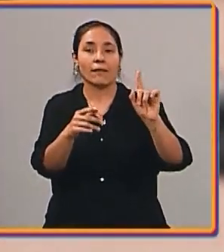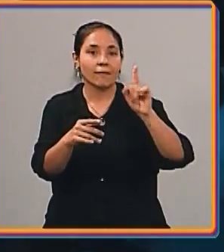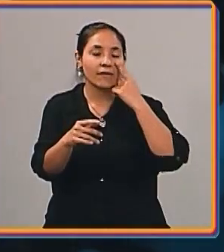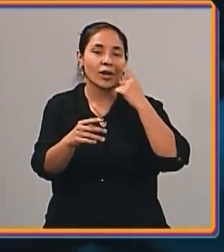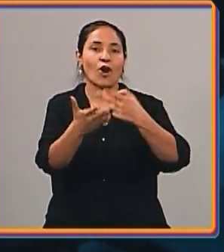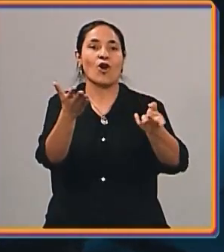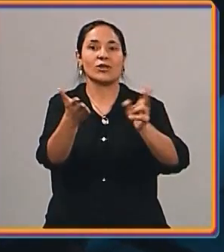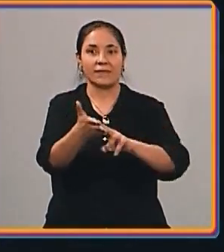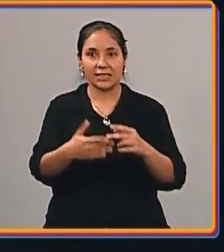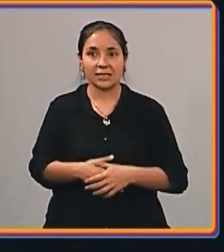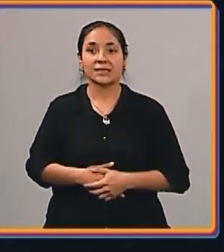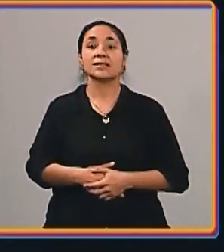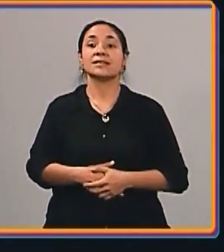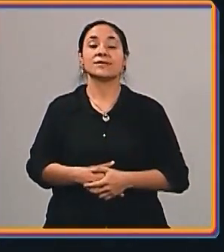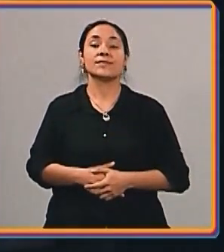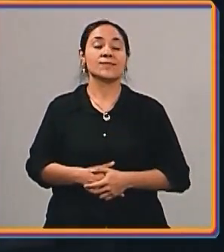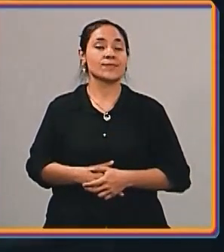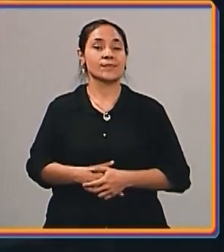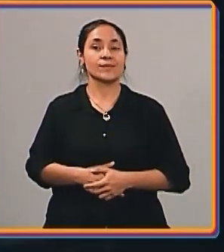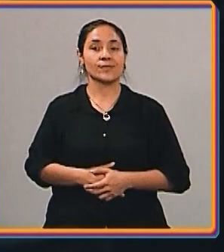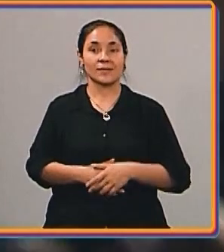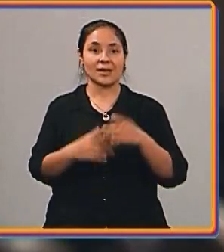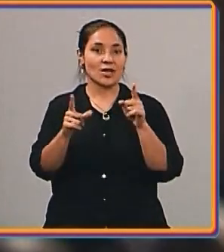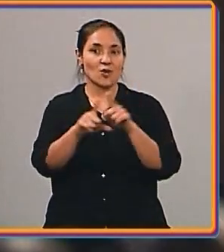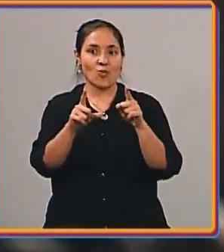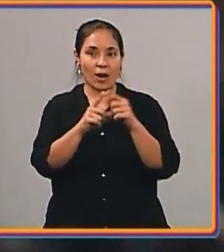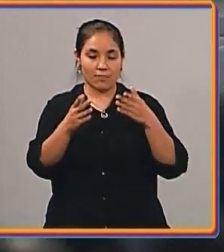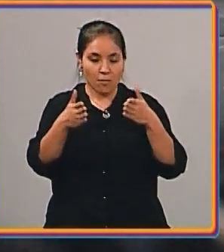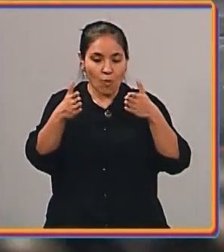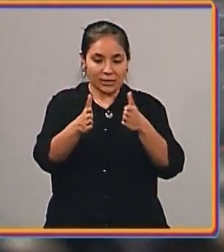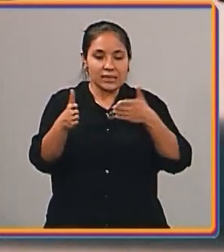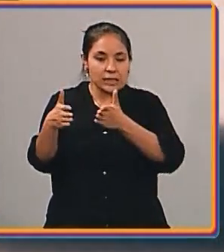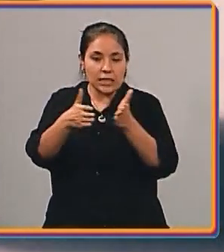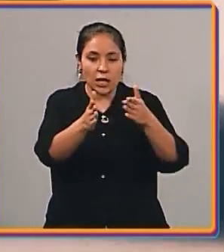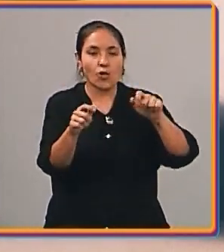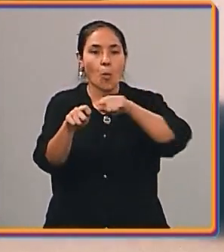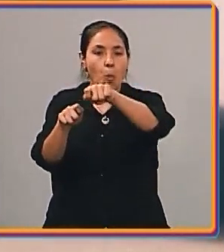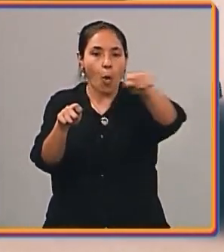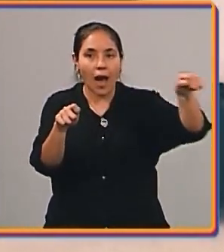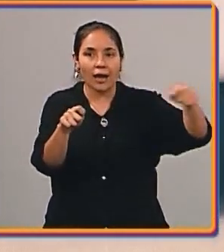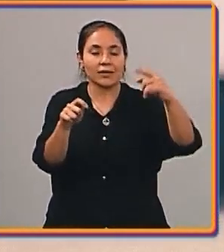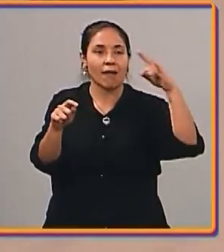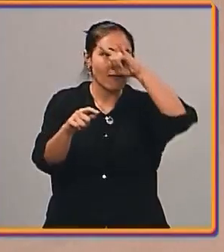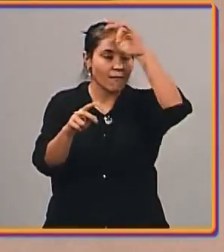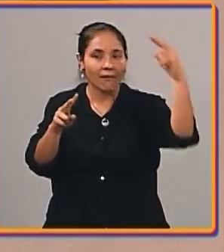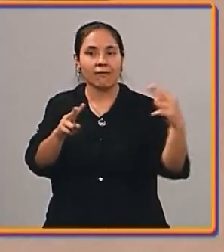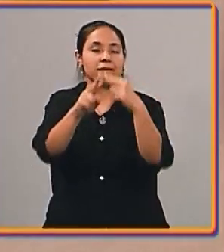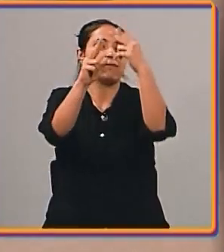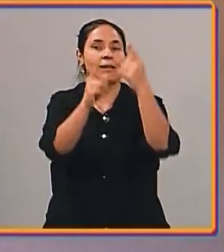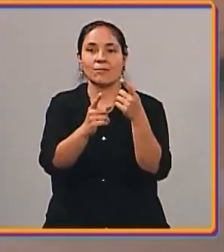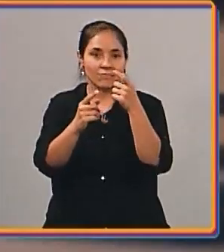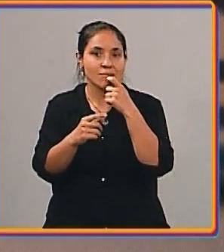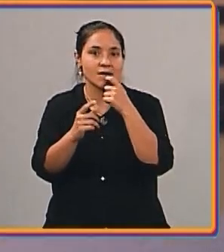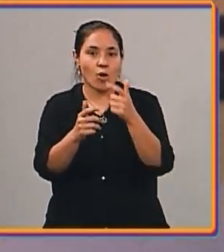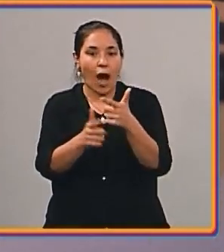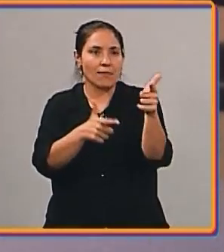El juego tiene muchos guiños al mítico juego de PC, donde recorres pasillos, abrís puertas, te enfrentás a las terroríficas miniaturas, apuntás tu arma en